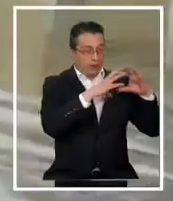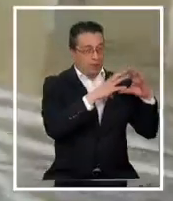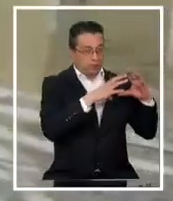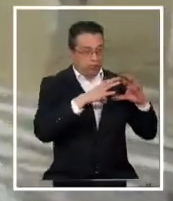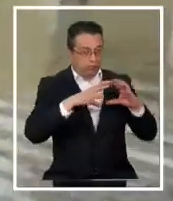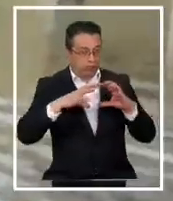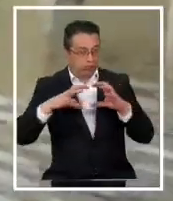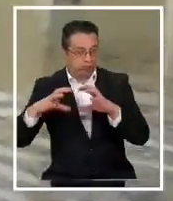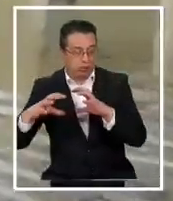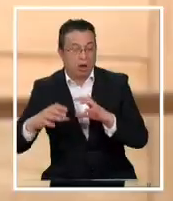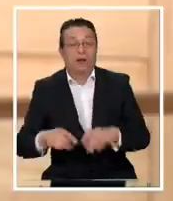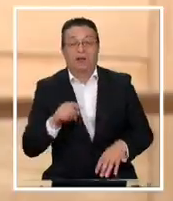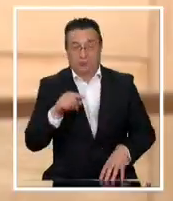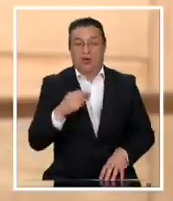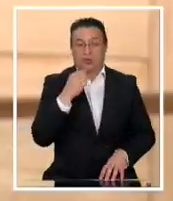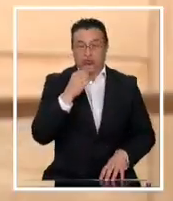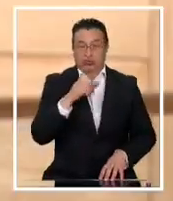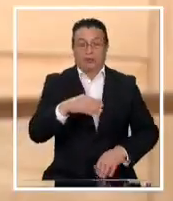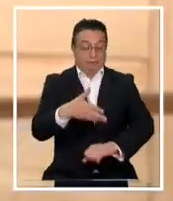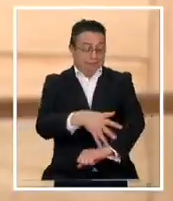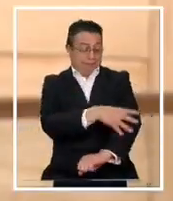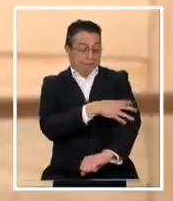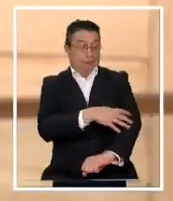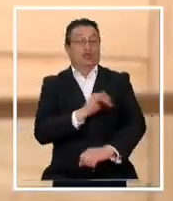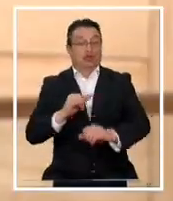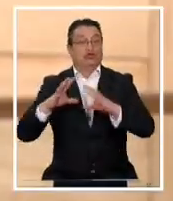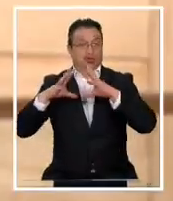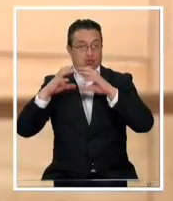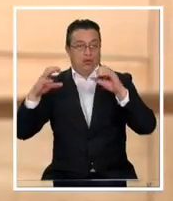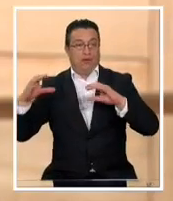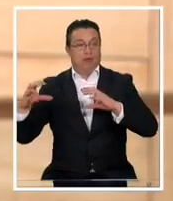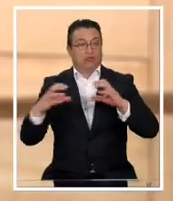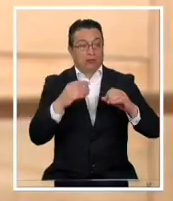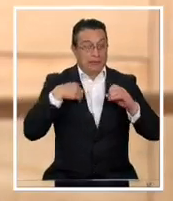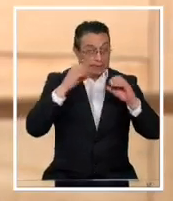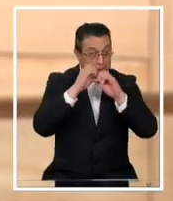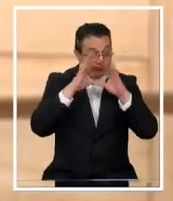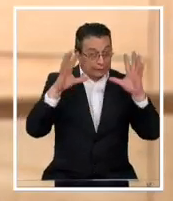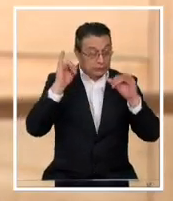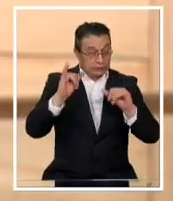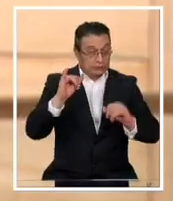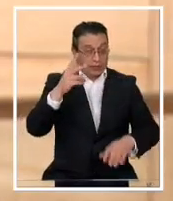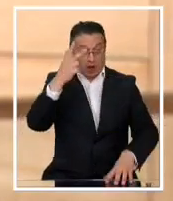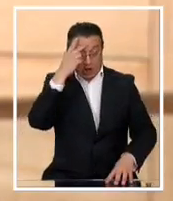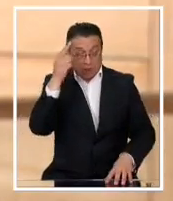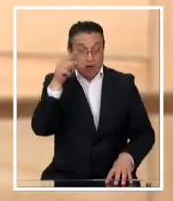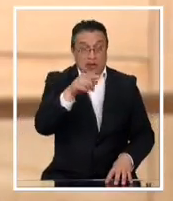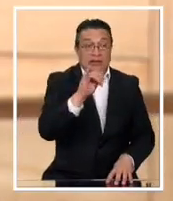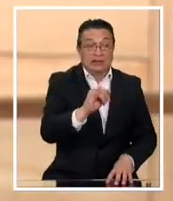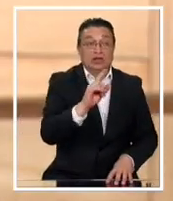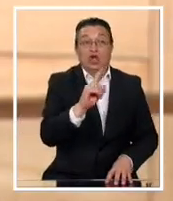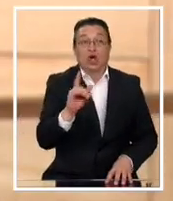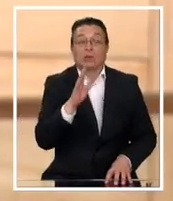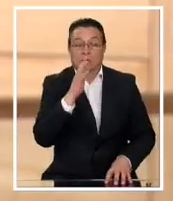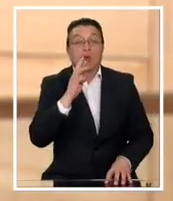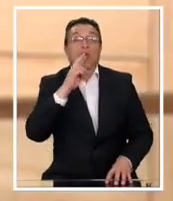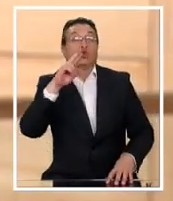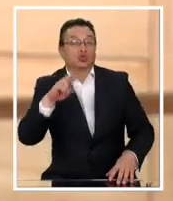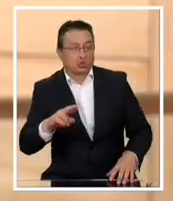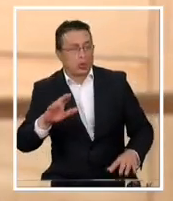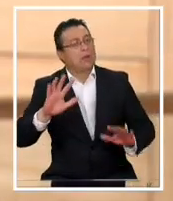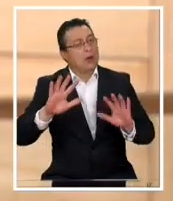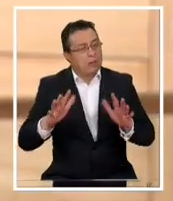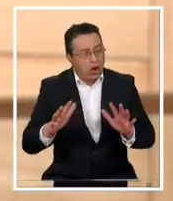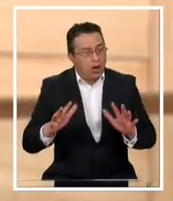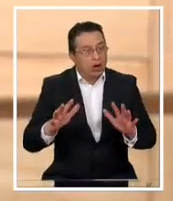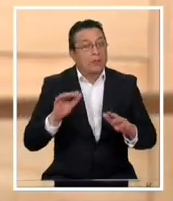en sus características, sabemos que llega hasta la zona central. Todavía no tenemos muy claro si llega a afectar la región de Coquimbo, probablemente la parte sur, pero por el